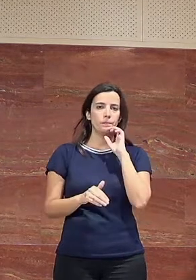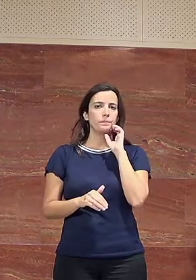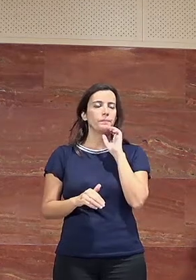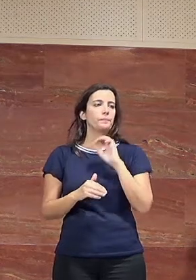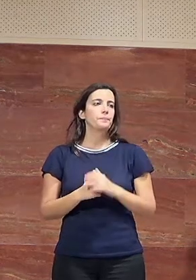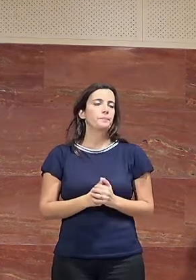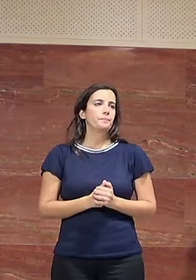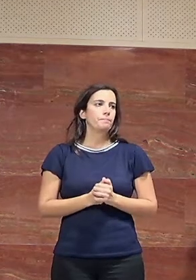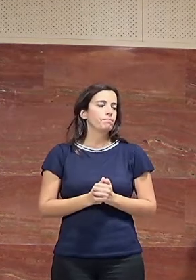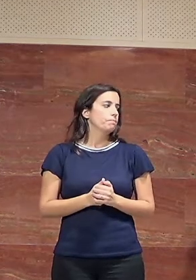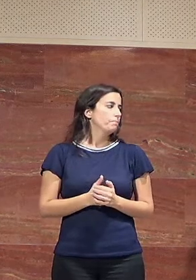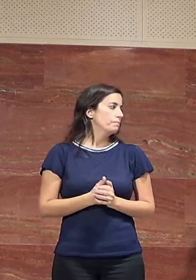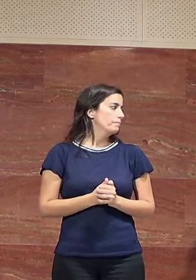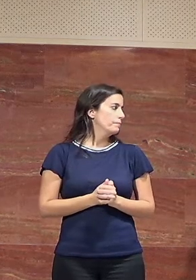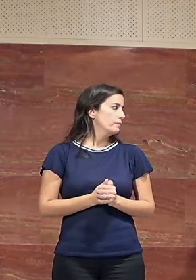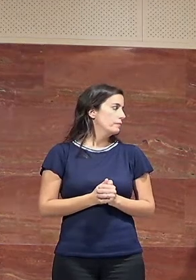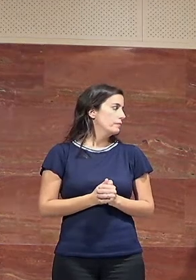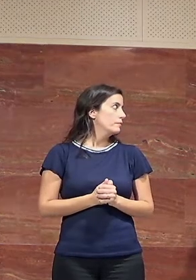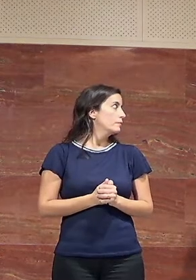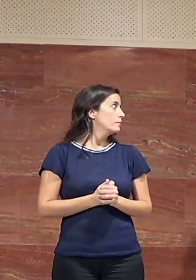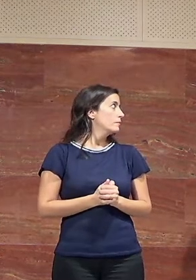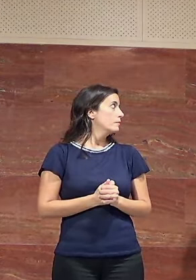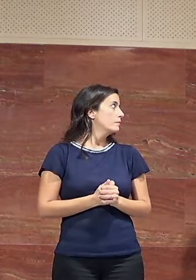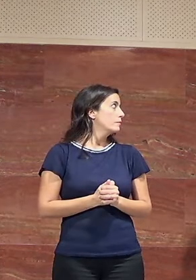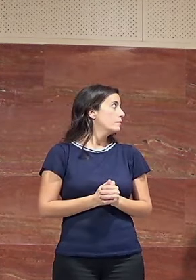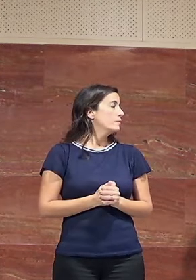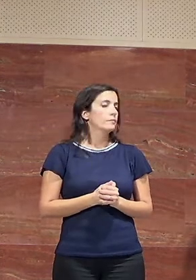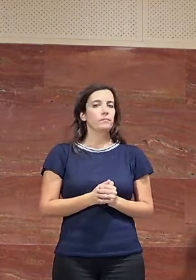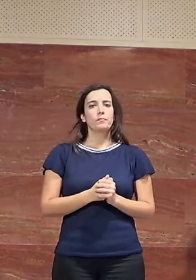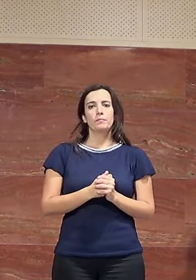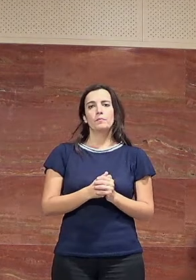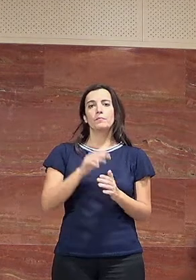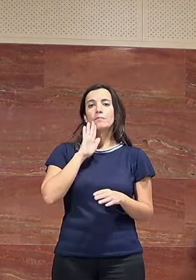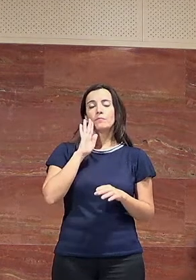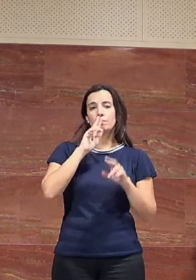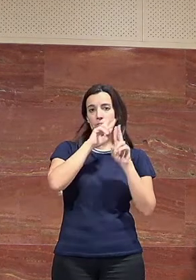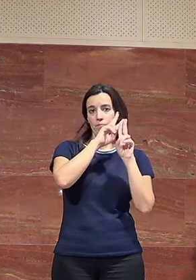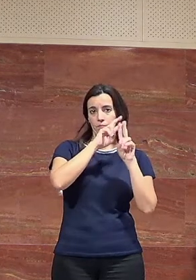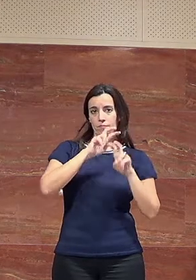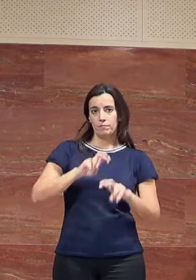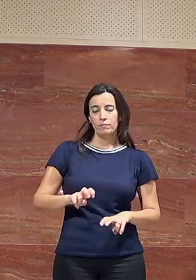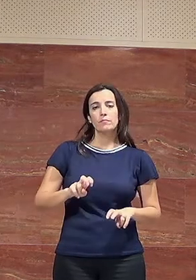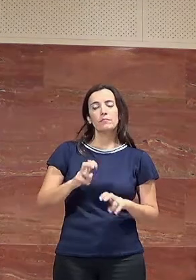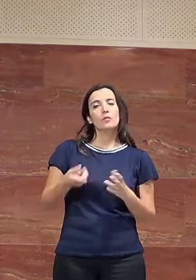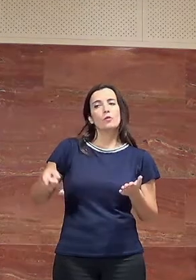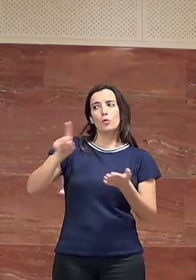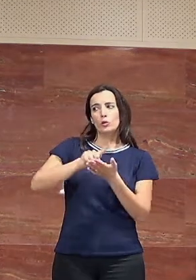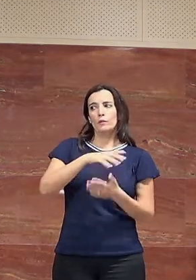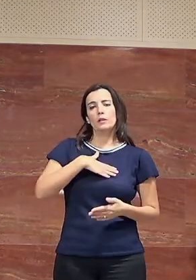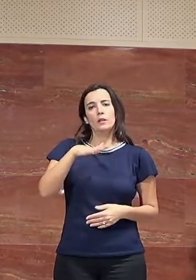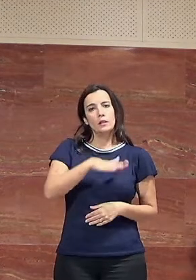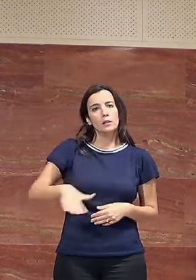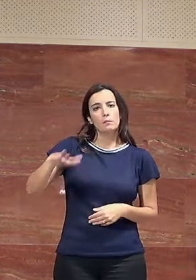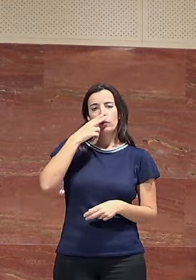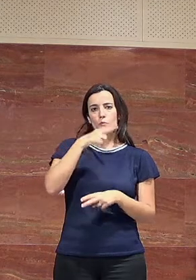Bueno, pues analizando estos antecedentes, hemos querido volver a mirar el espacio público